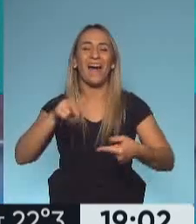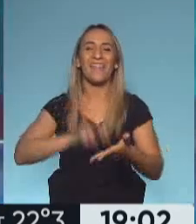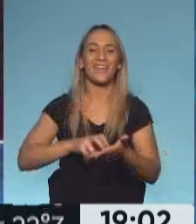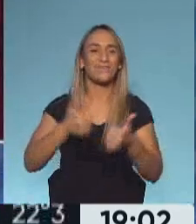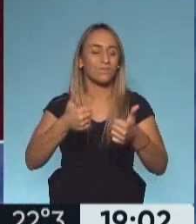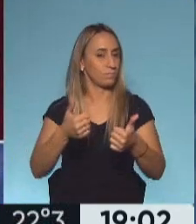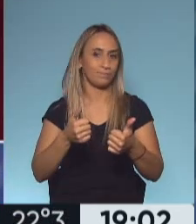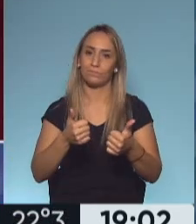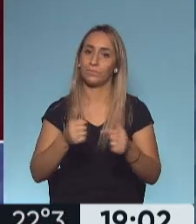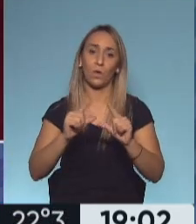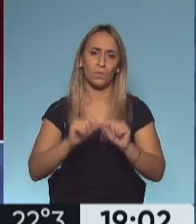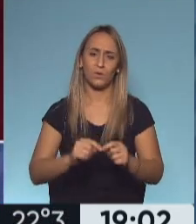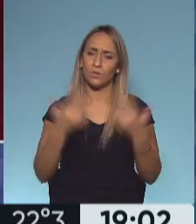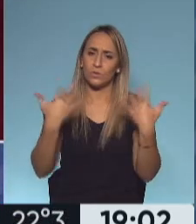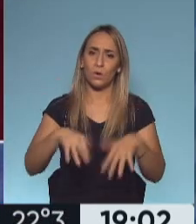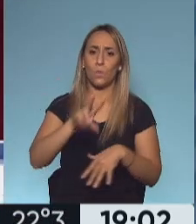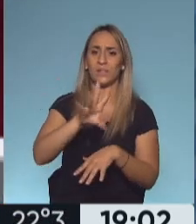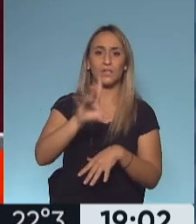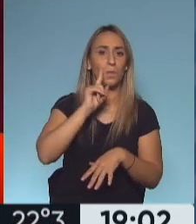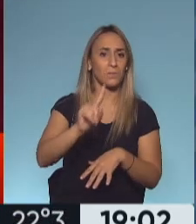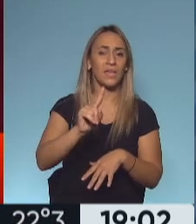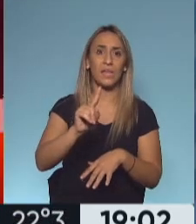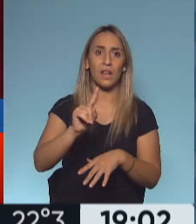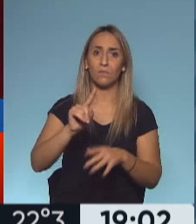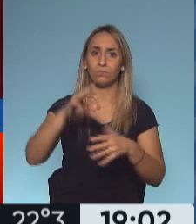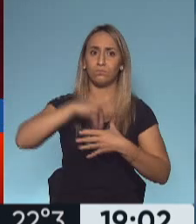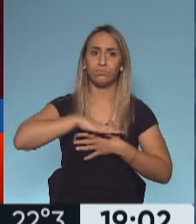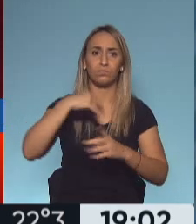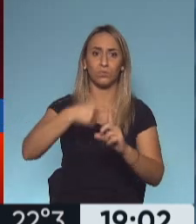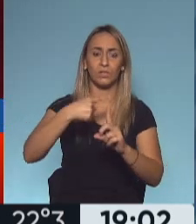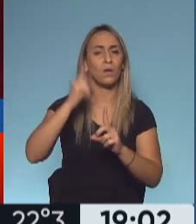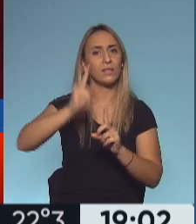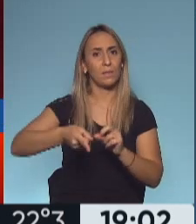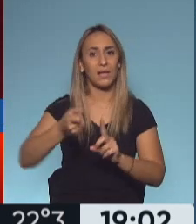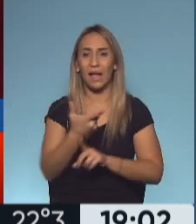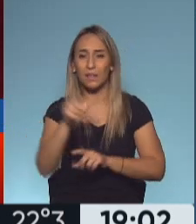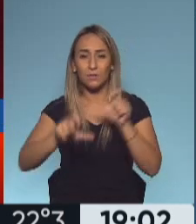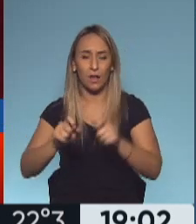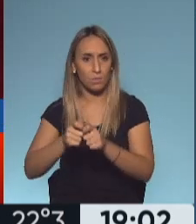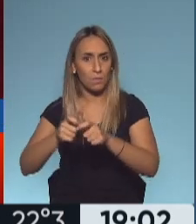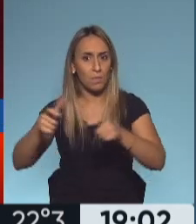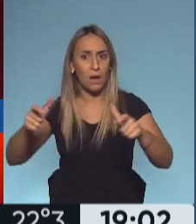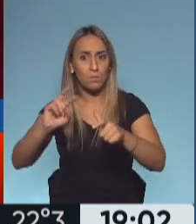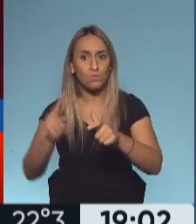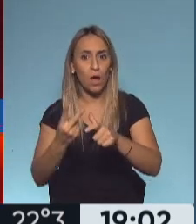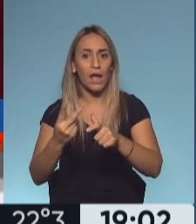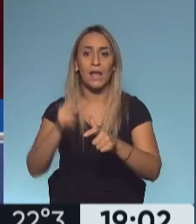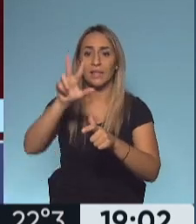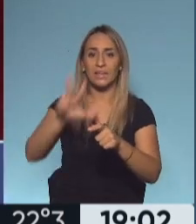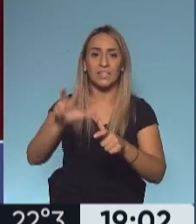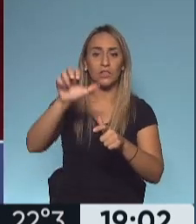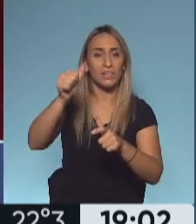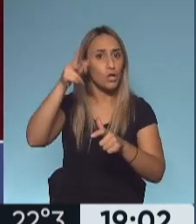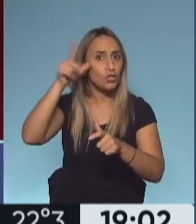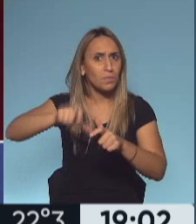buenos, más de 25.000 contagios en esta jornada y también empieza a crecer el número de muertos, 368 es un número más que alarmante